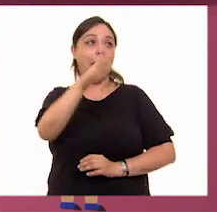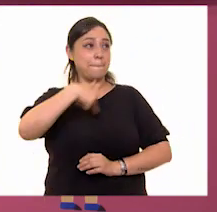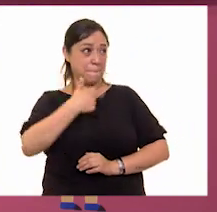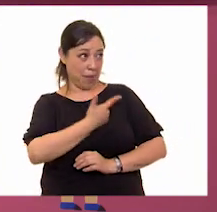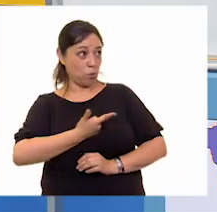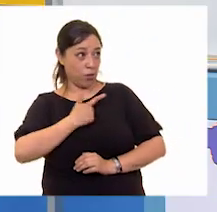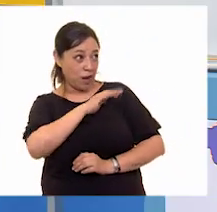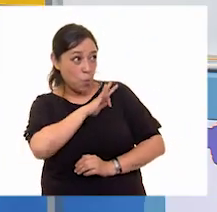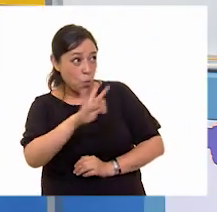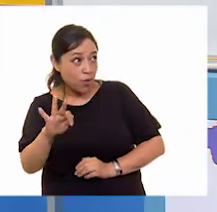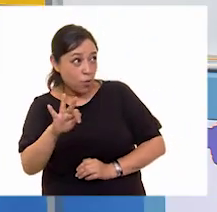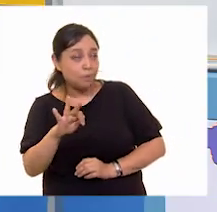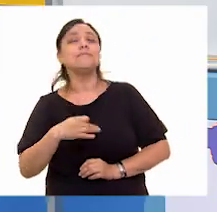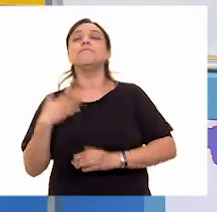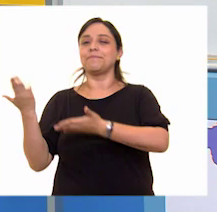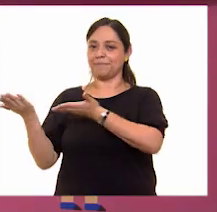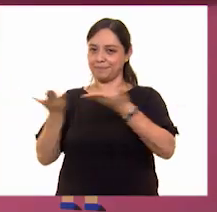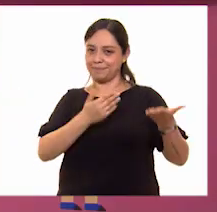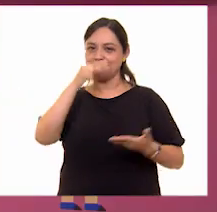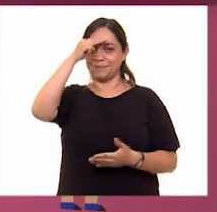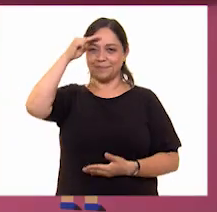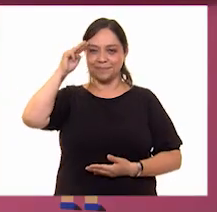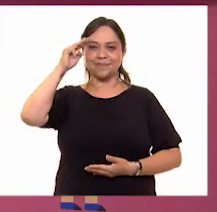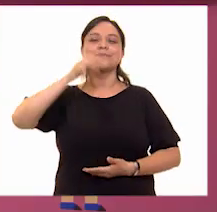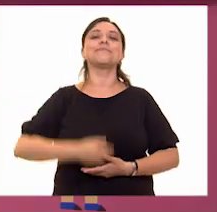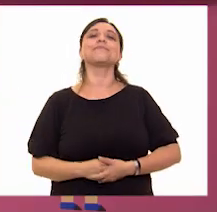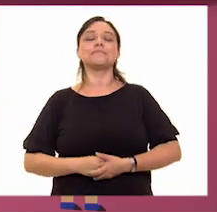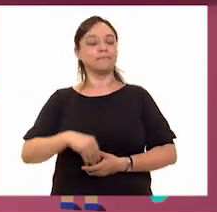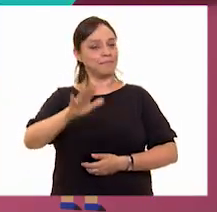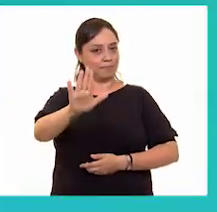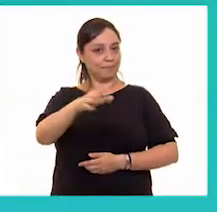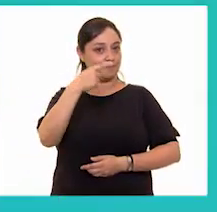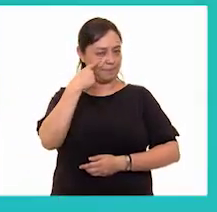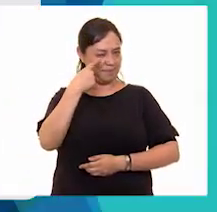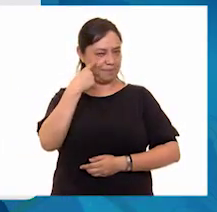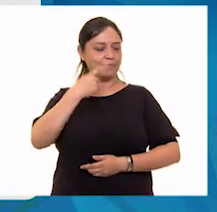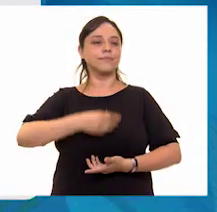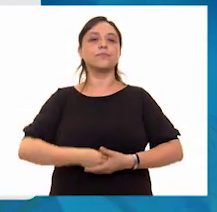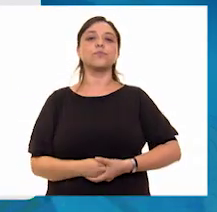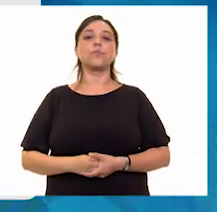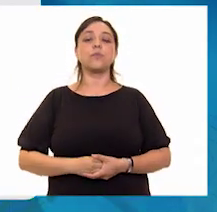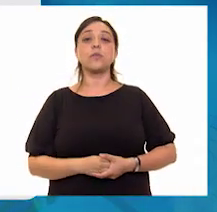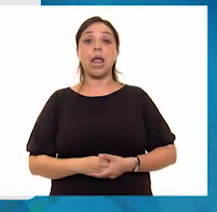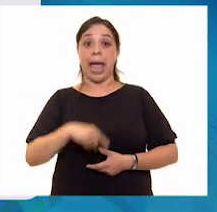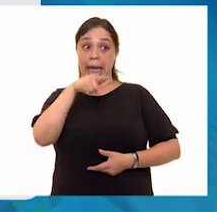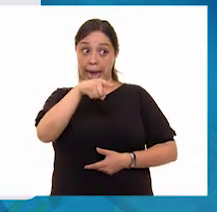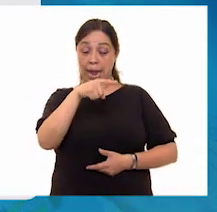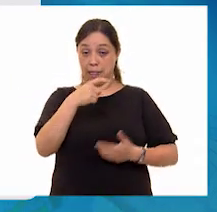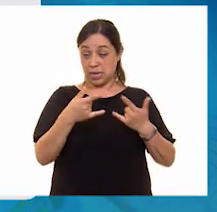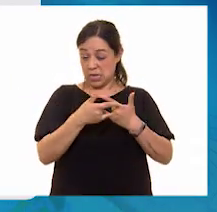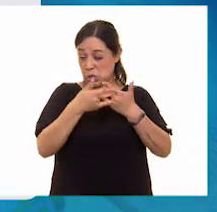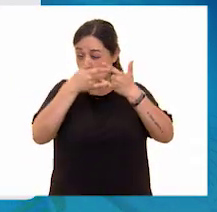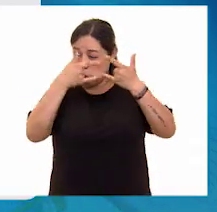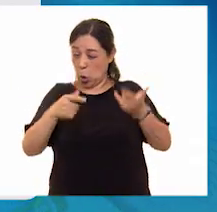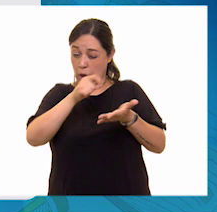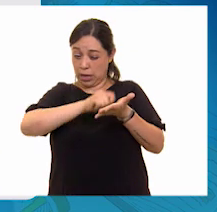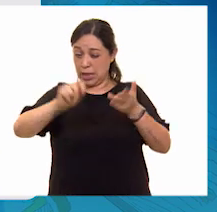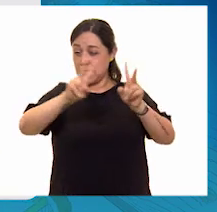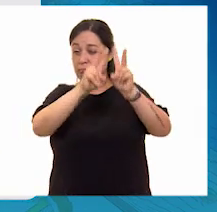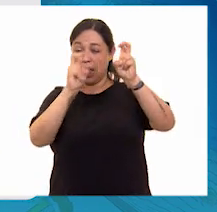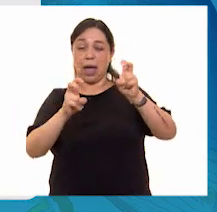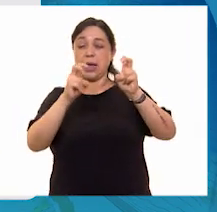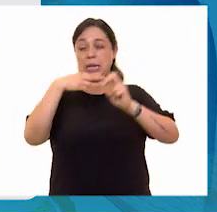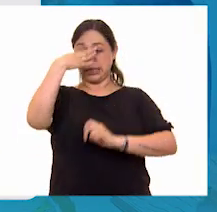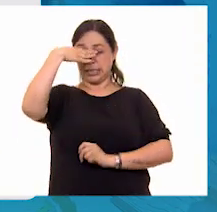siguiente. ¿Puedo? Adelante, María, gracias. A ver, dice así. En su obra emblemática La peor señora del